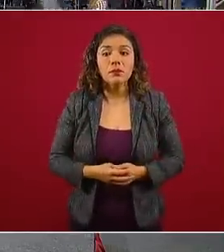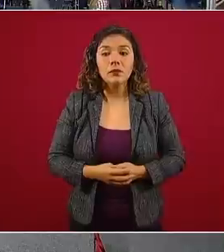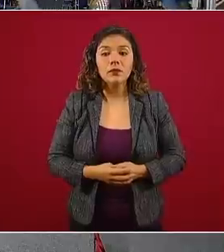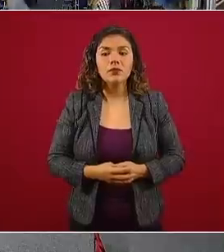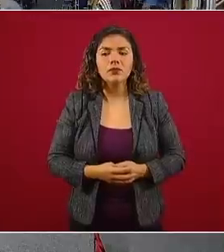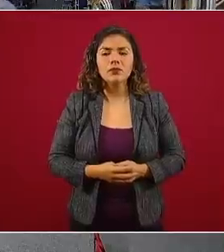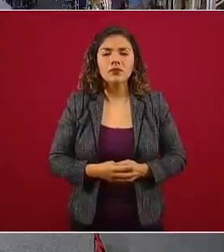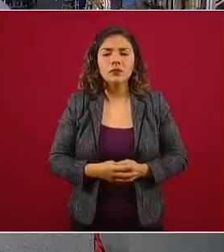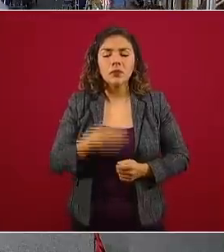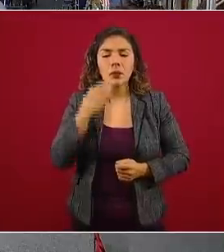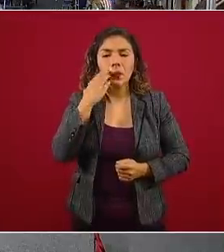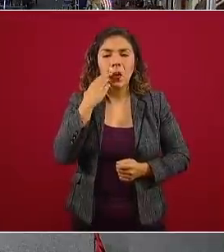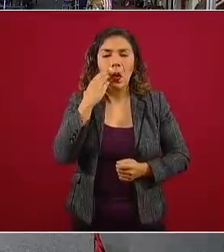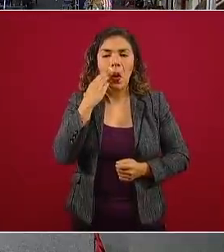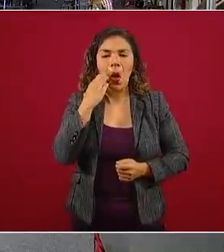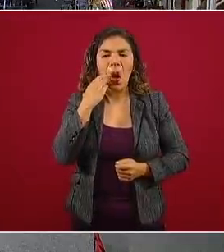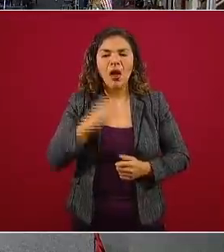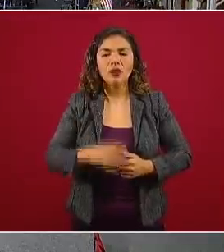los dos